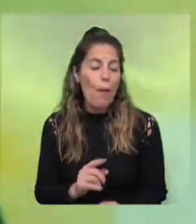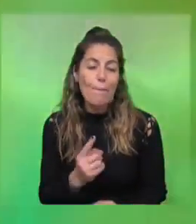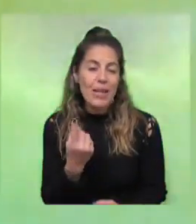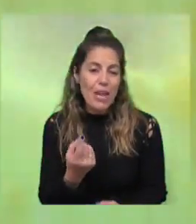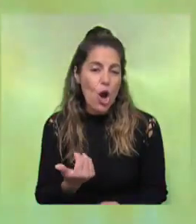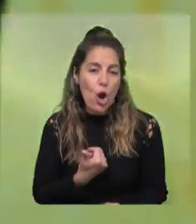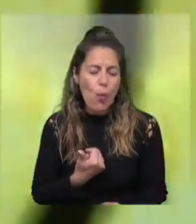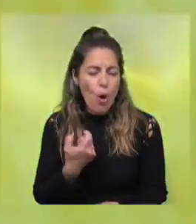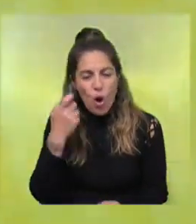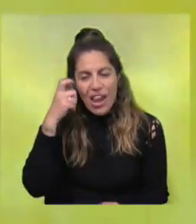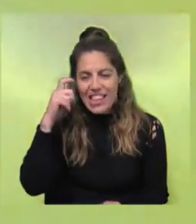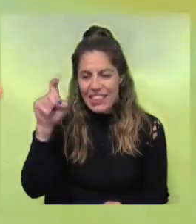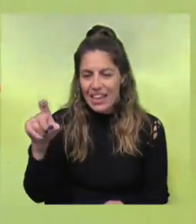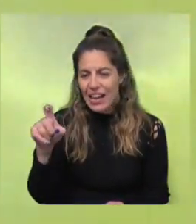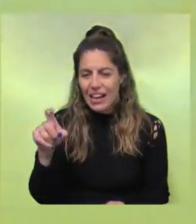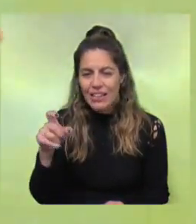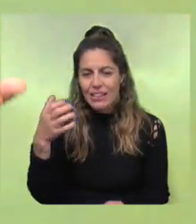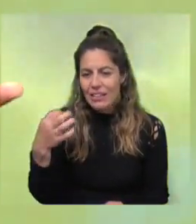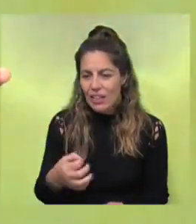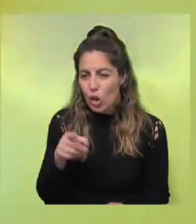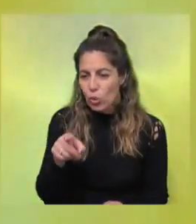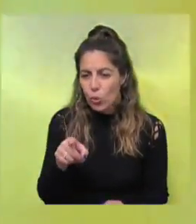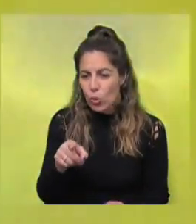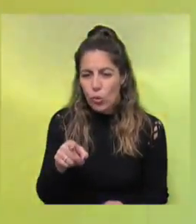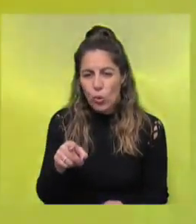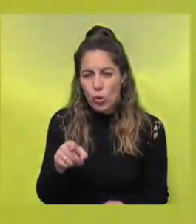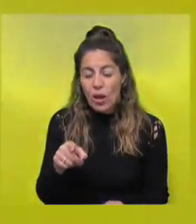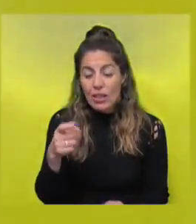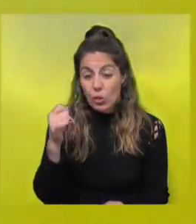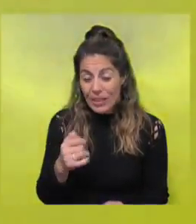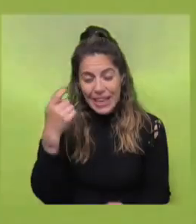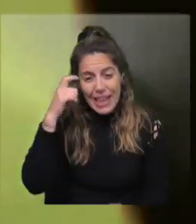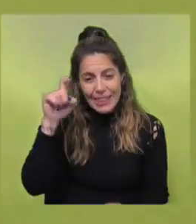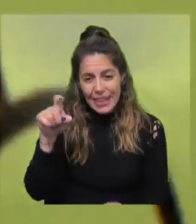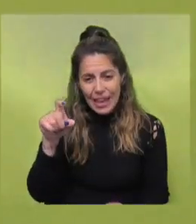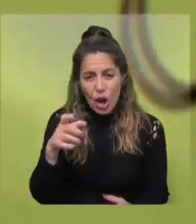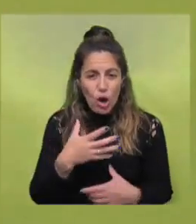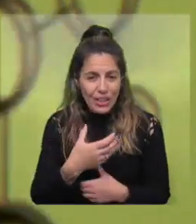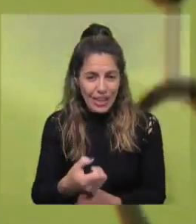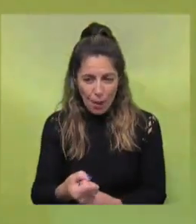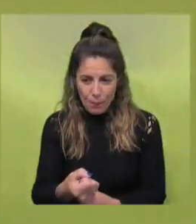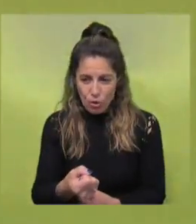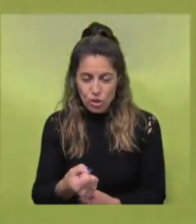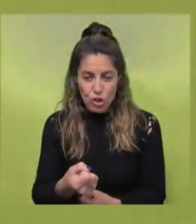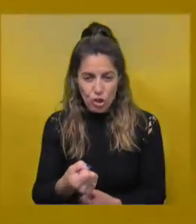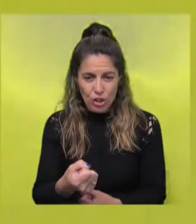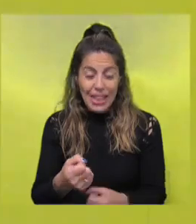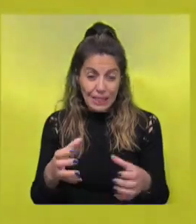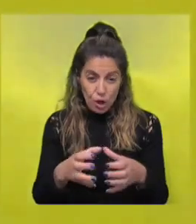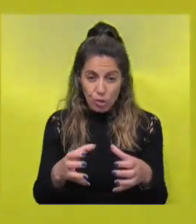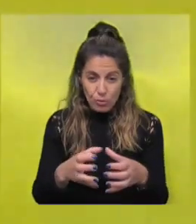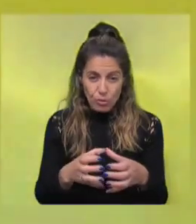¿cómo se les ocurre? Creo que fue en tu caso, Brian, que tuviste la idea, con el apoyo de María y del cuerpo